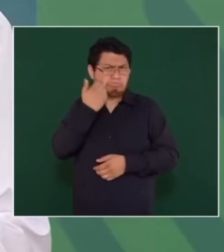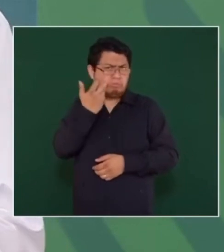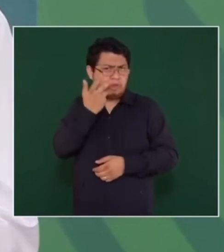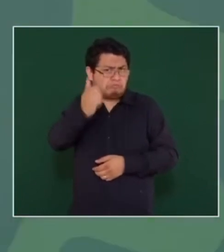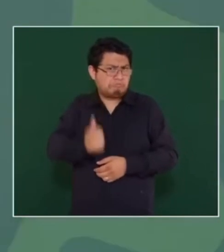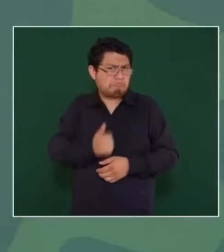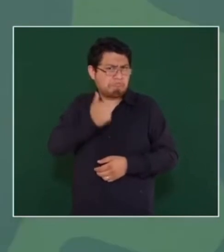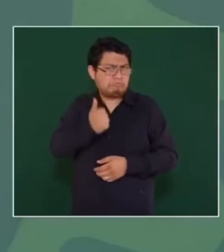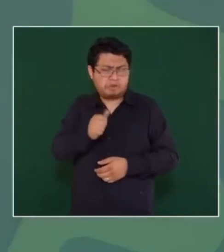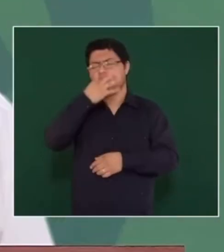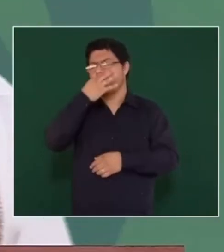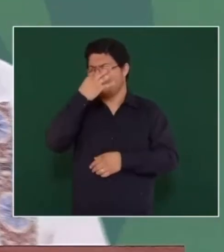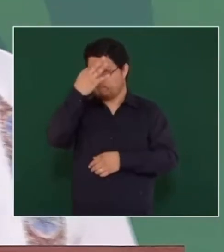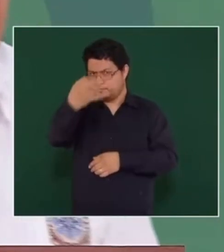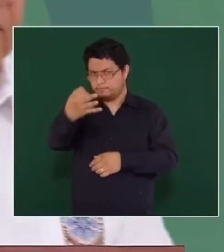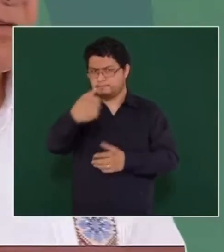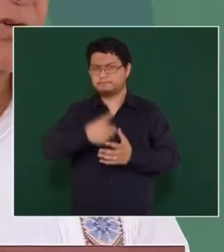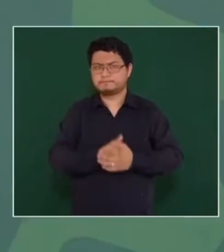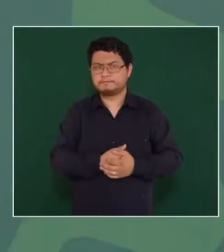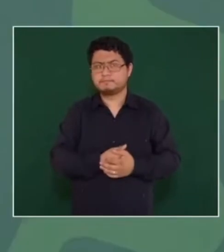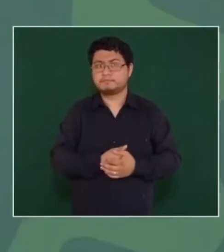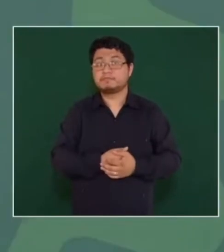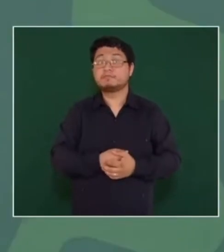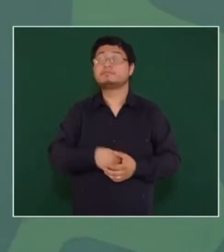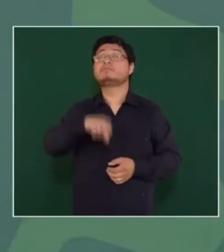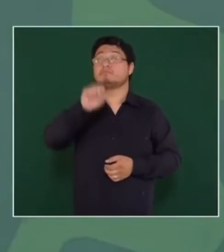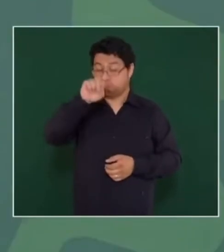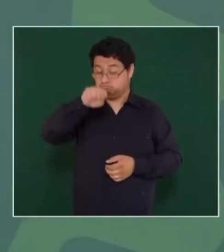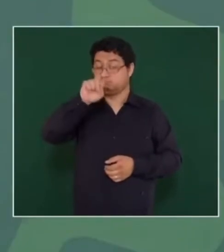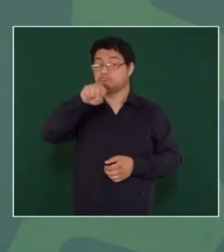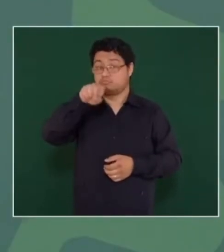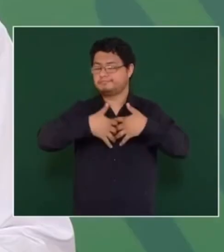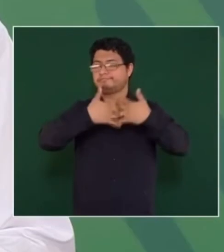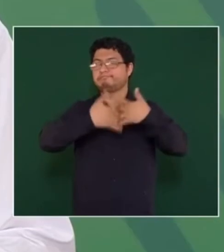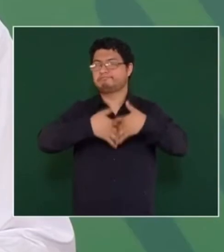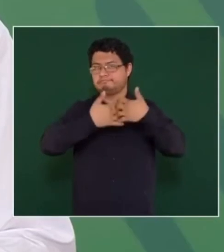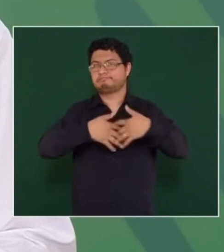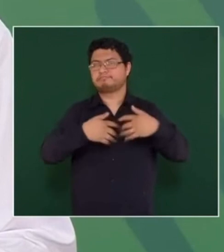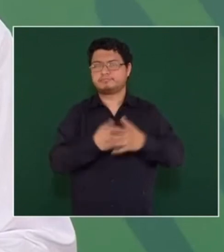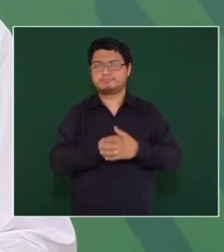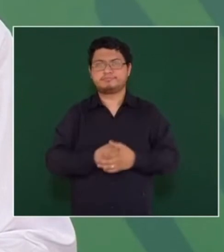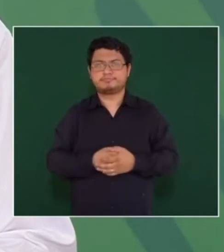para informar si va a haber una línea aérea nueva que